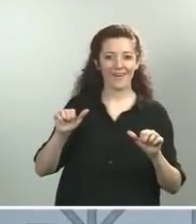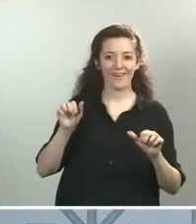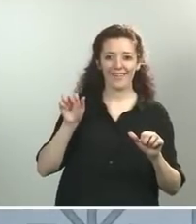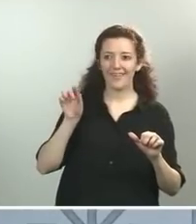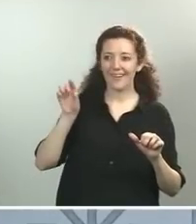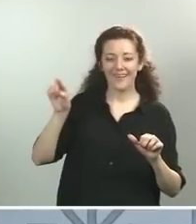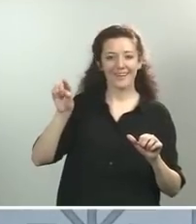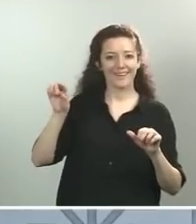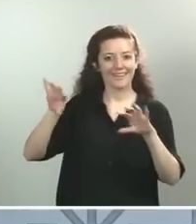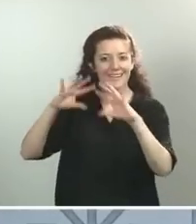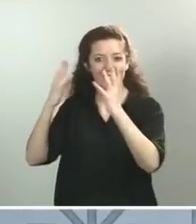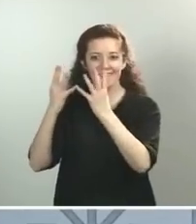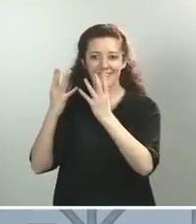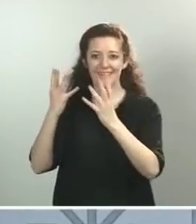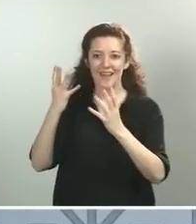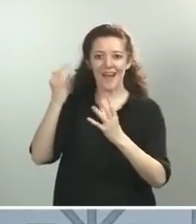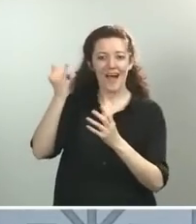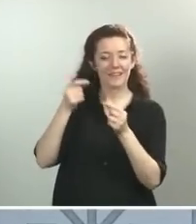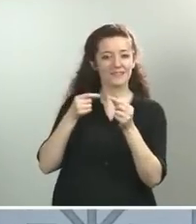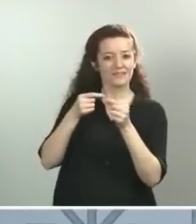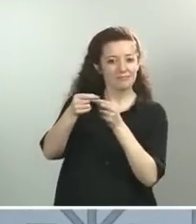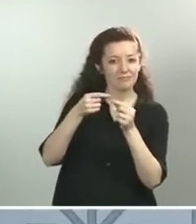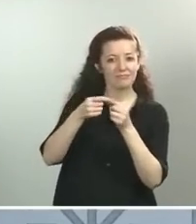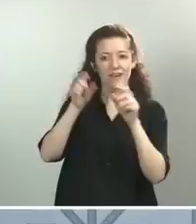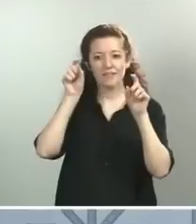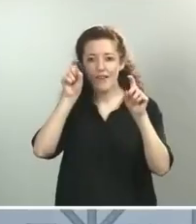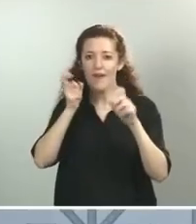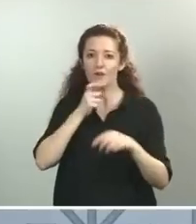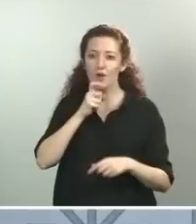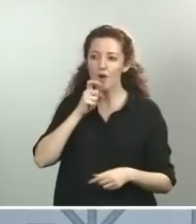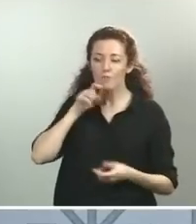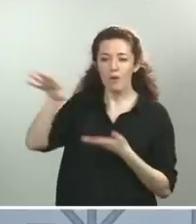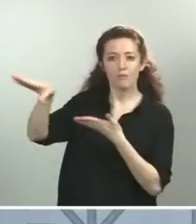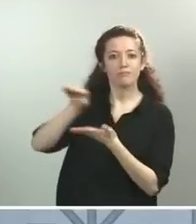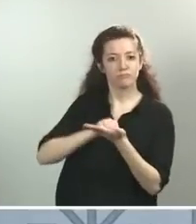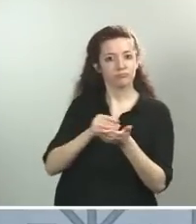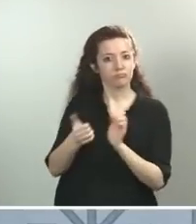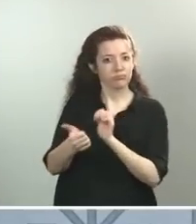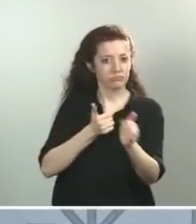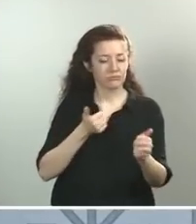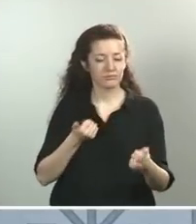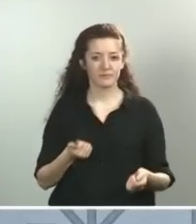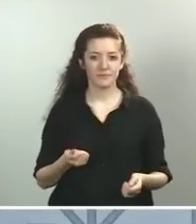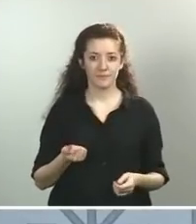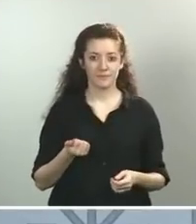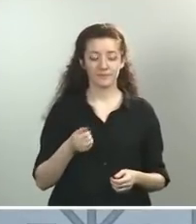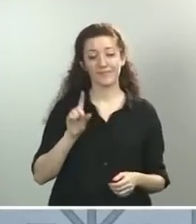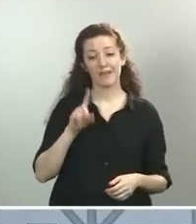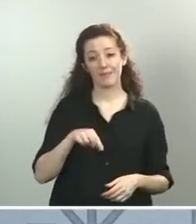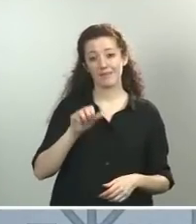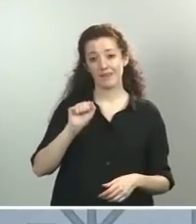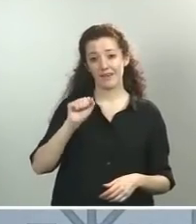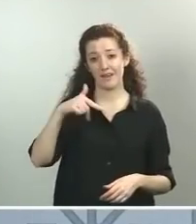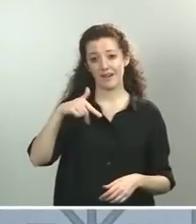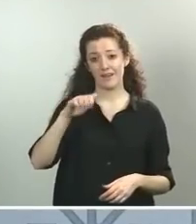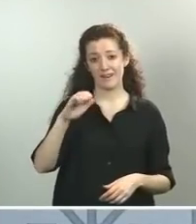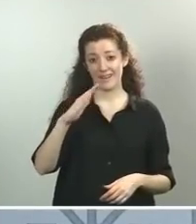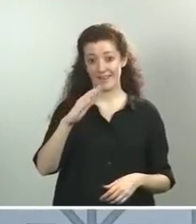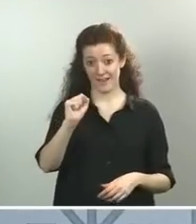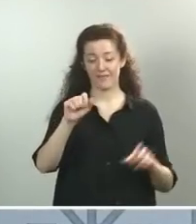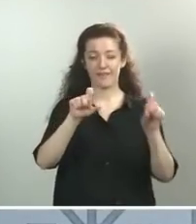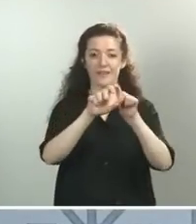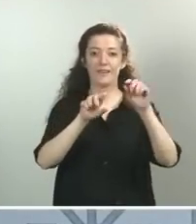enseñanza online. Tambén hemos movilizado o apoio da ANECA, a Agencia Estatal de Evaluación